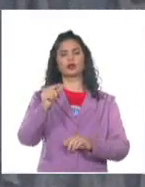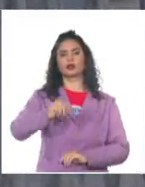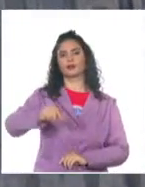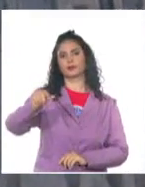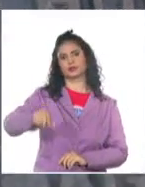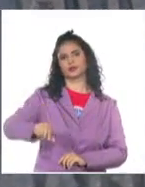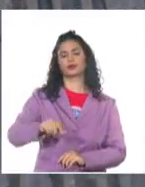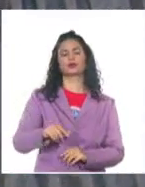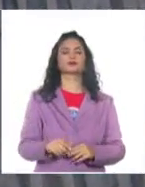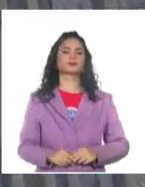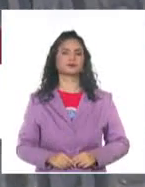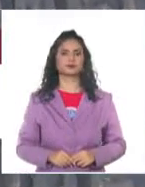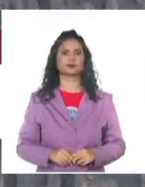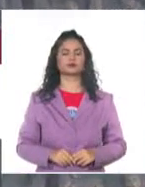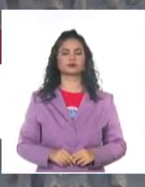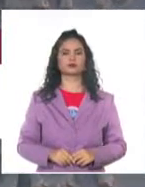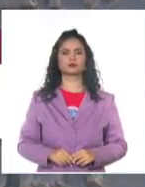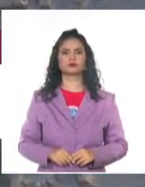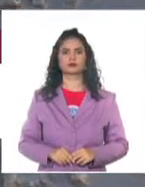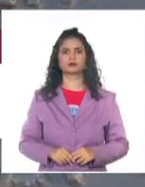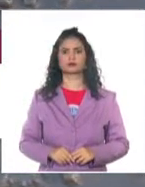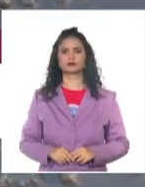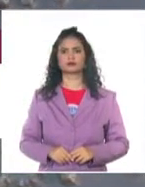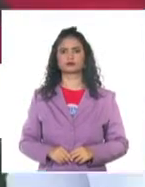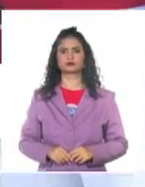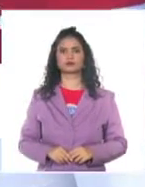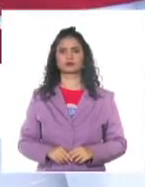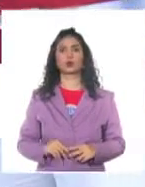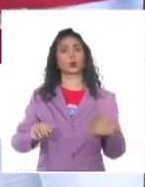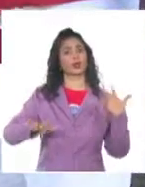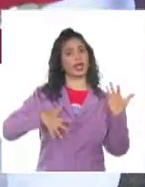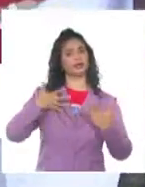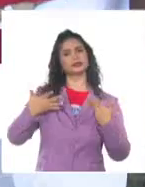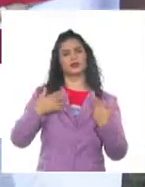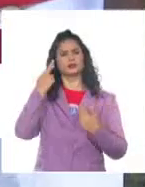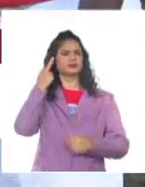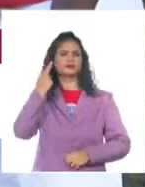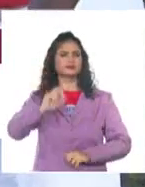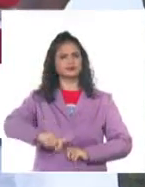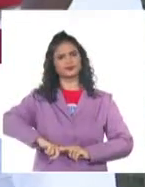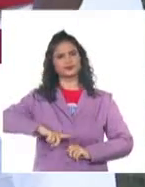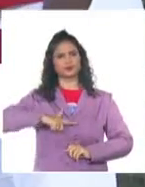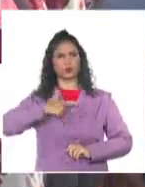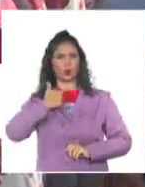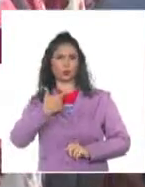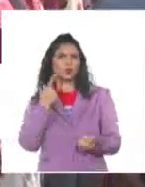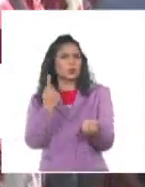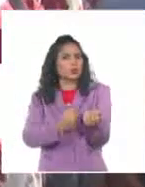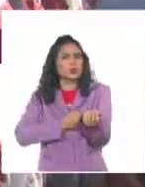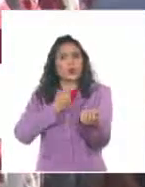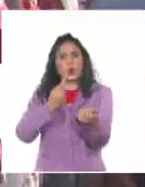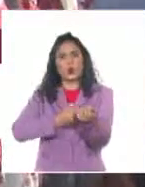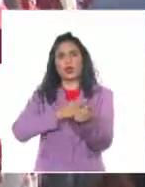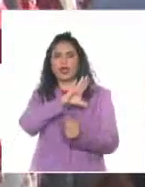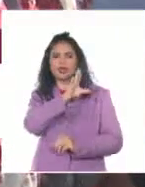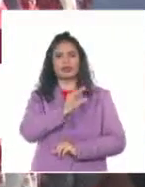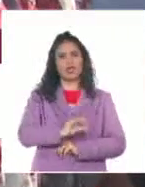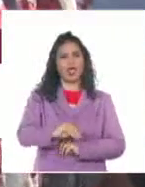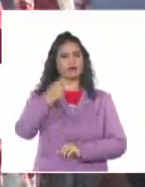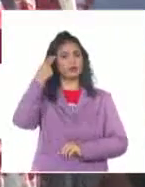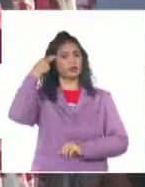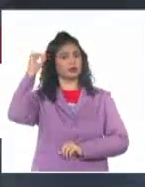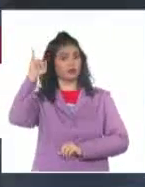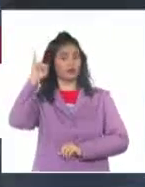Un espacio de carácter cultural para la conservación de la memoria sobre la herencia africana constituyeron el